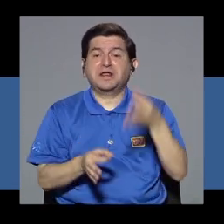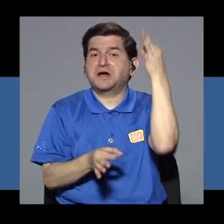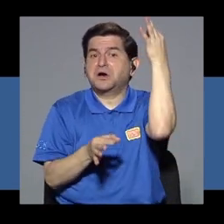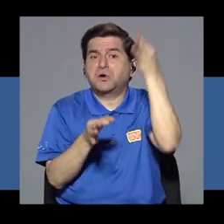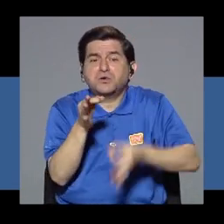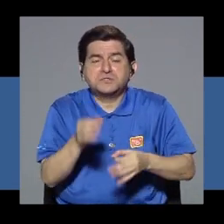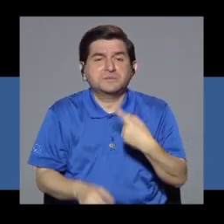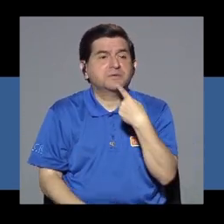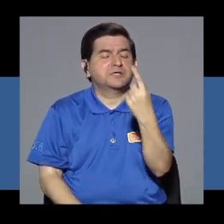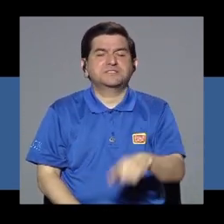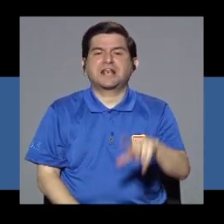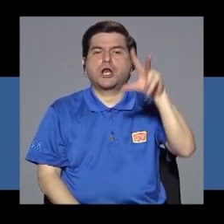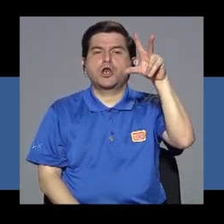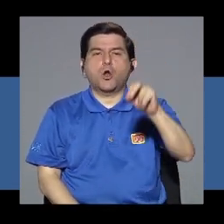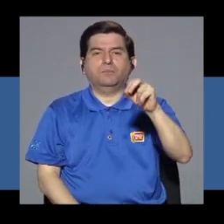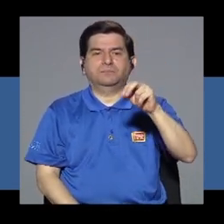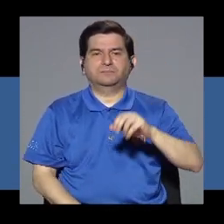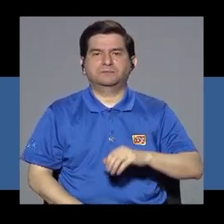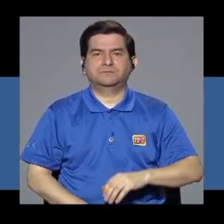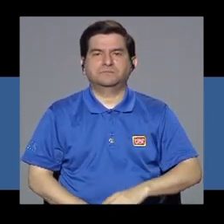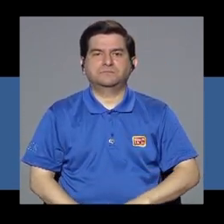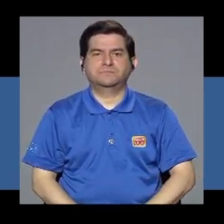o simplemente que digas no.